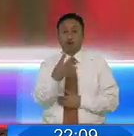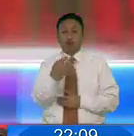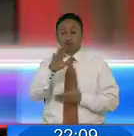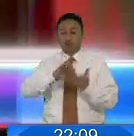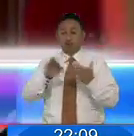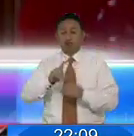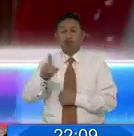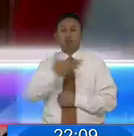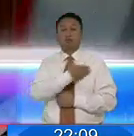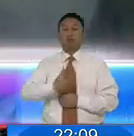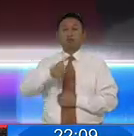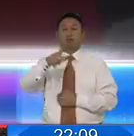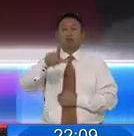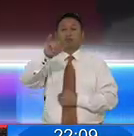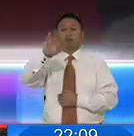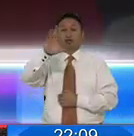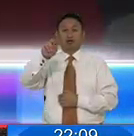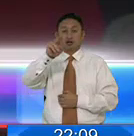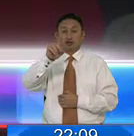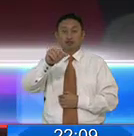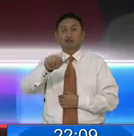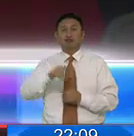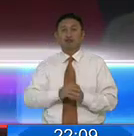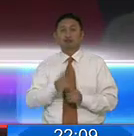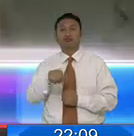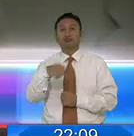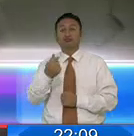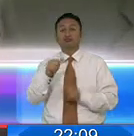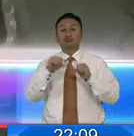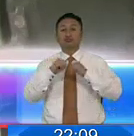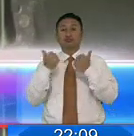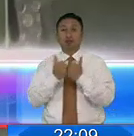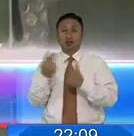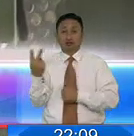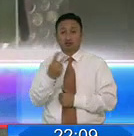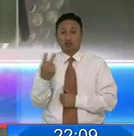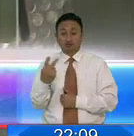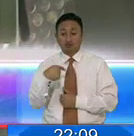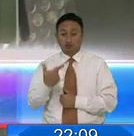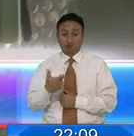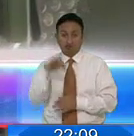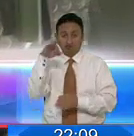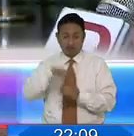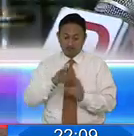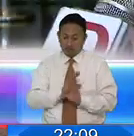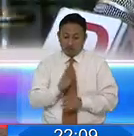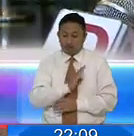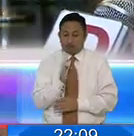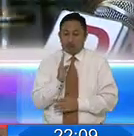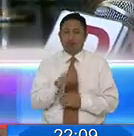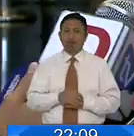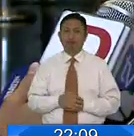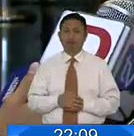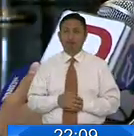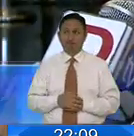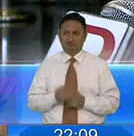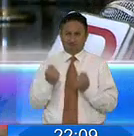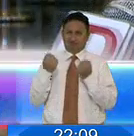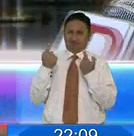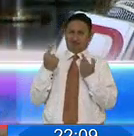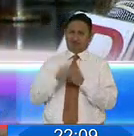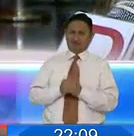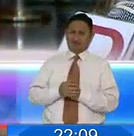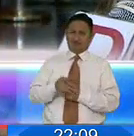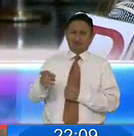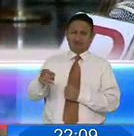el presidente césar litardo de los asambleístas césar solórzano y carlos campanas se abstuvieron en la votación ha sorprendido un poco las abstenciones del